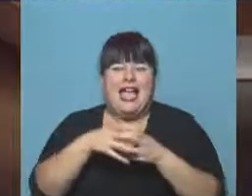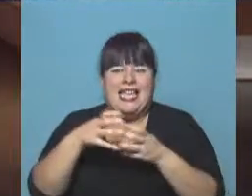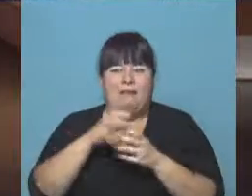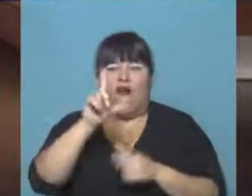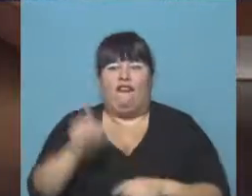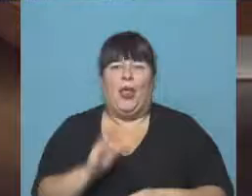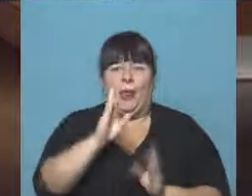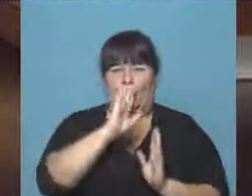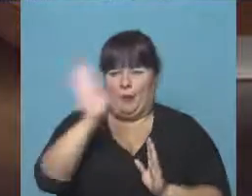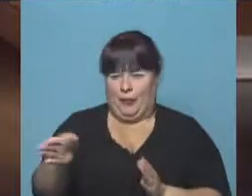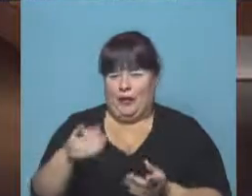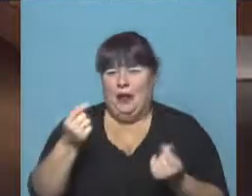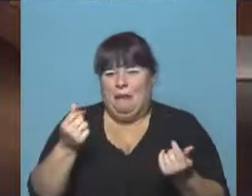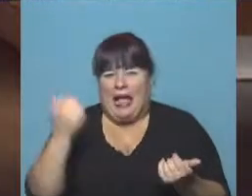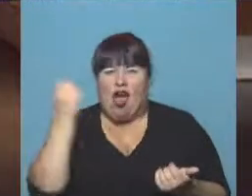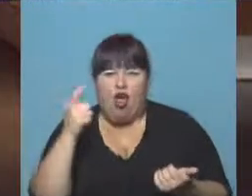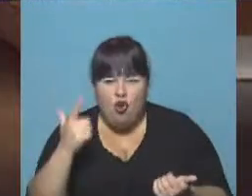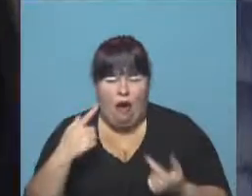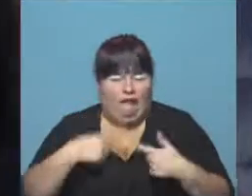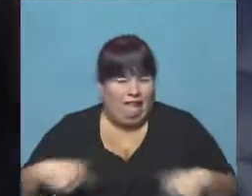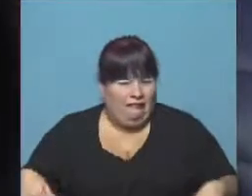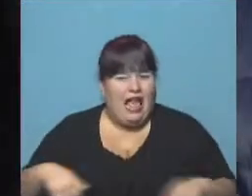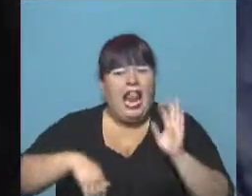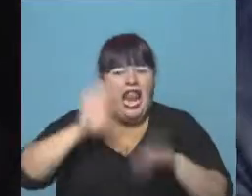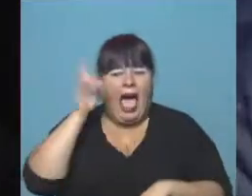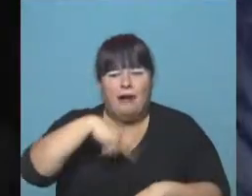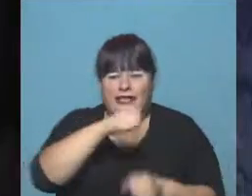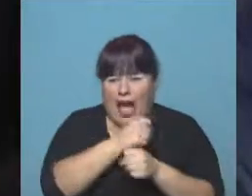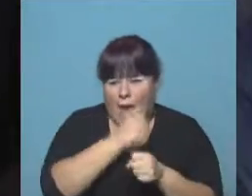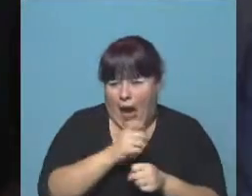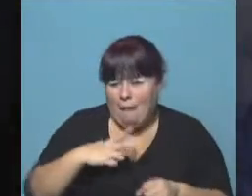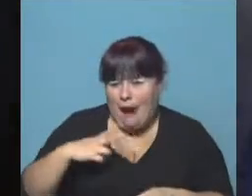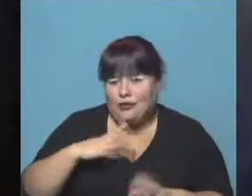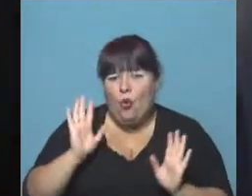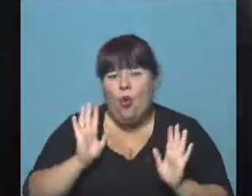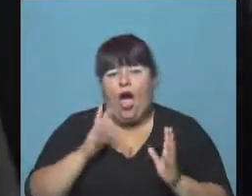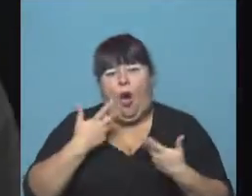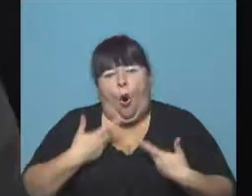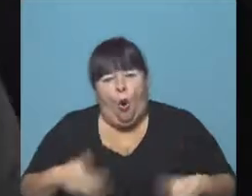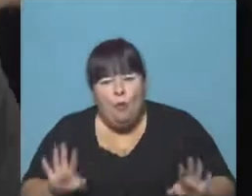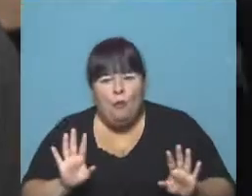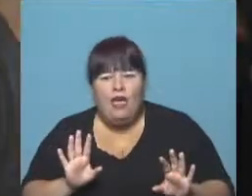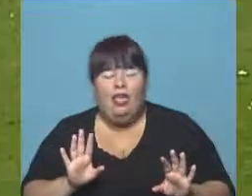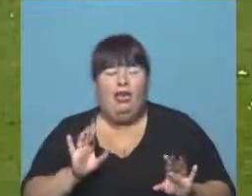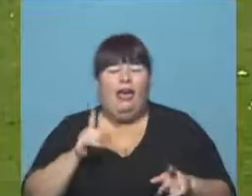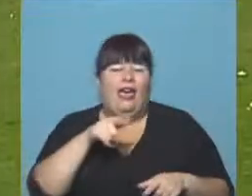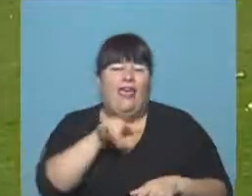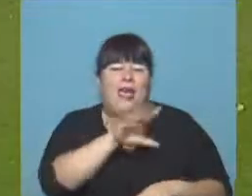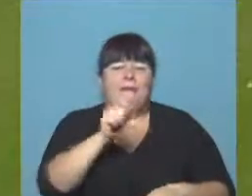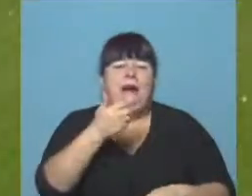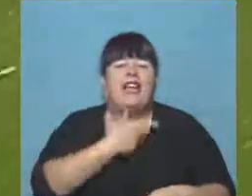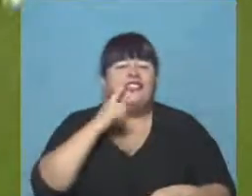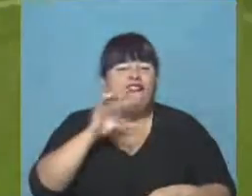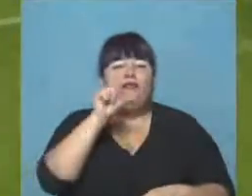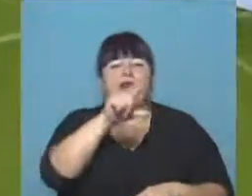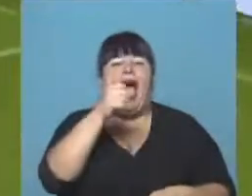del Federal B, de bajos recursos económicos y demás, la mayoría de ellos trabajadores y humildes, de Pacífico, allí de